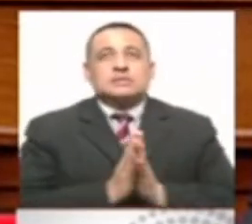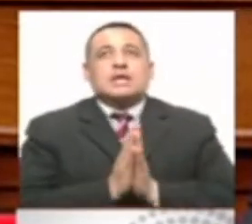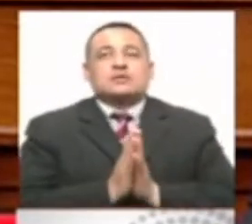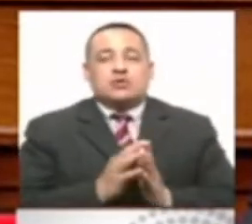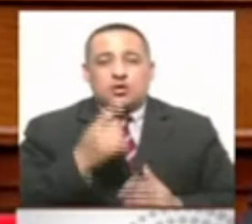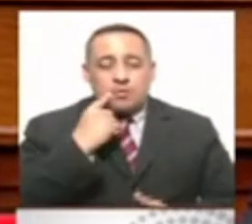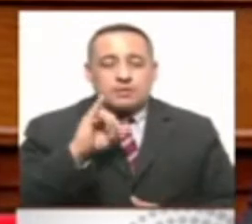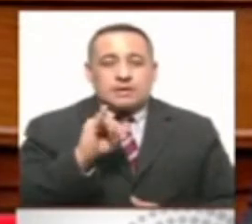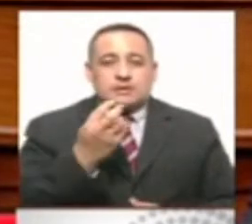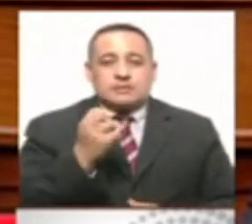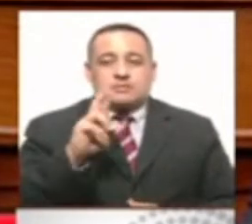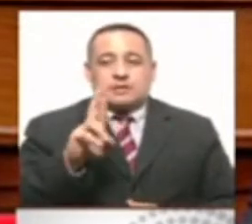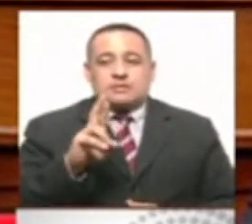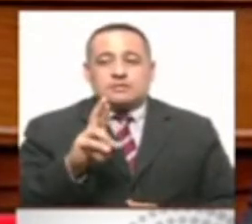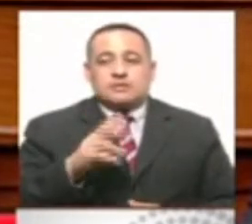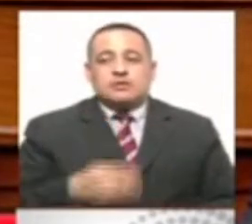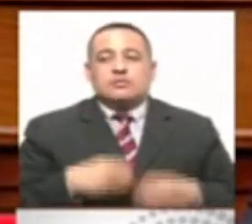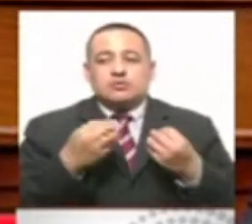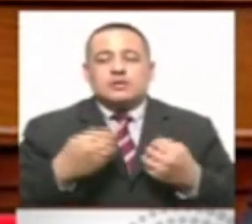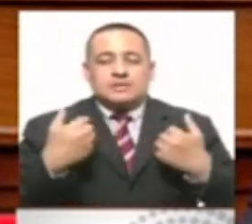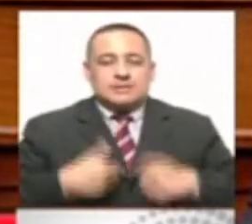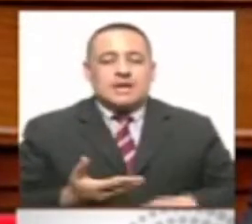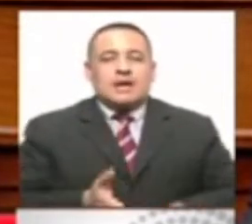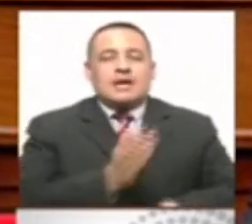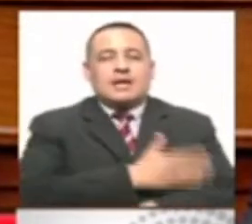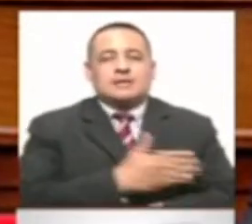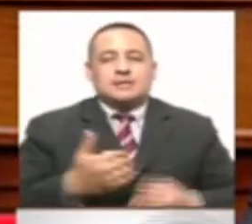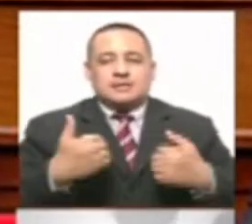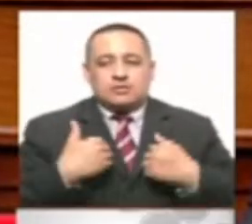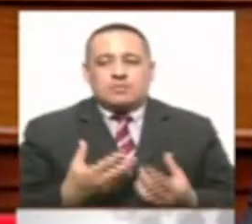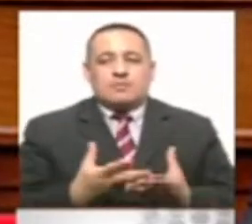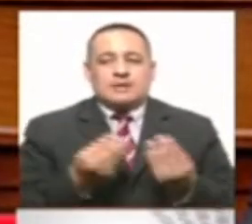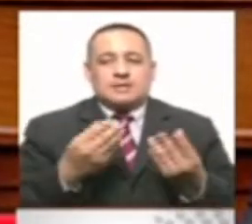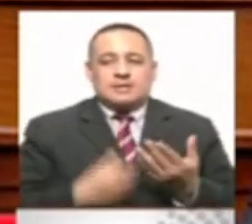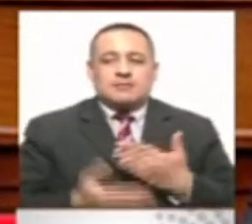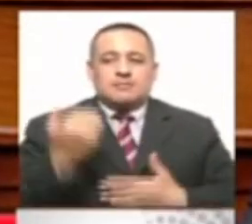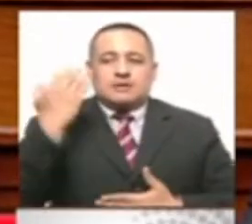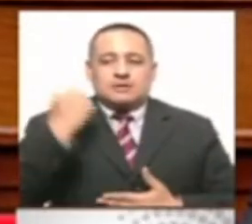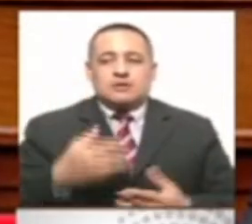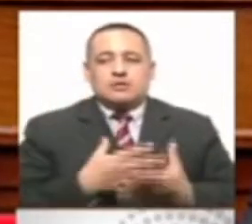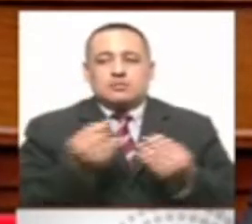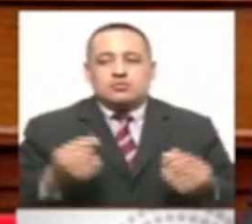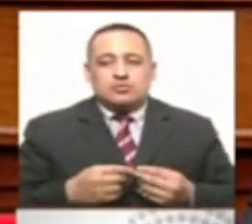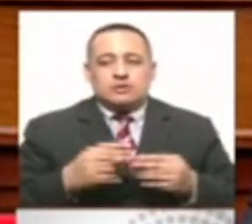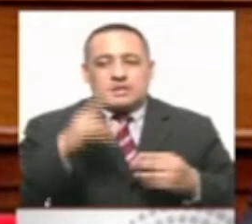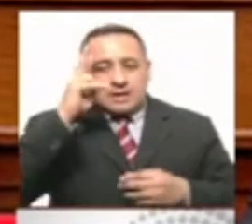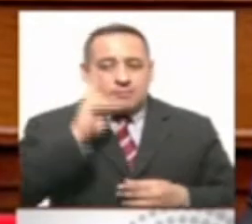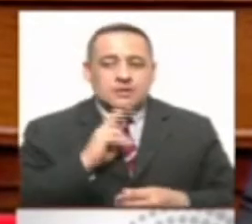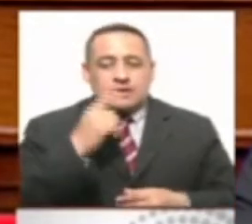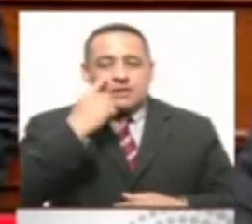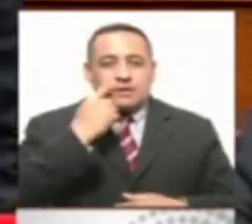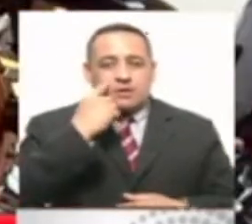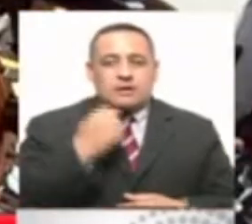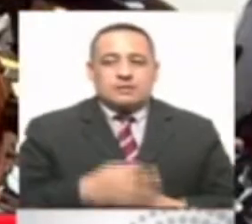Iber Maraví, porque ya tuvimos bastante en el pasado con las vírgenes que lloran.